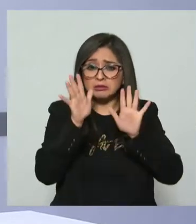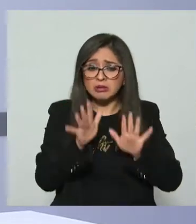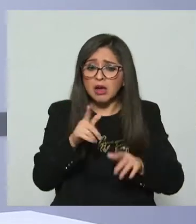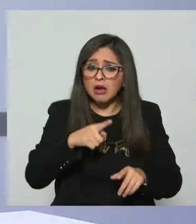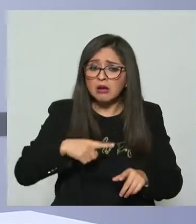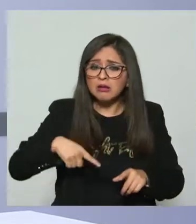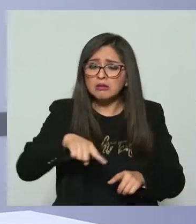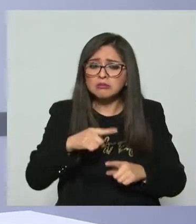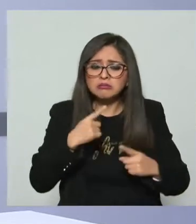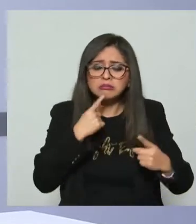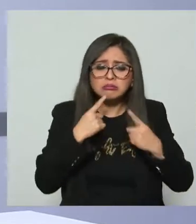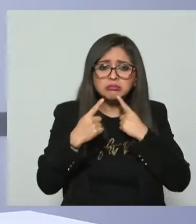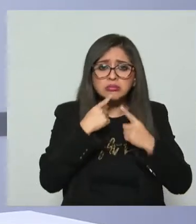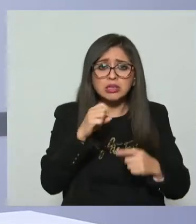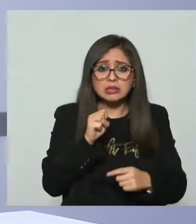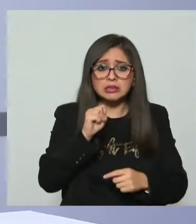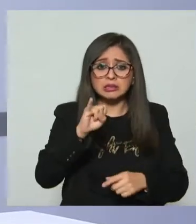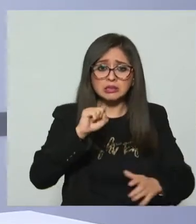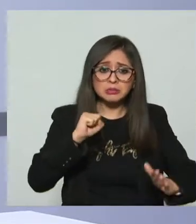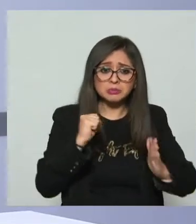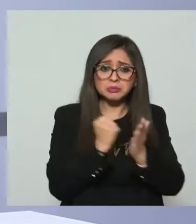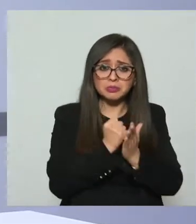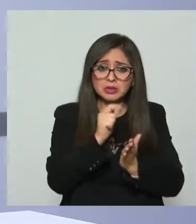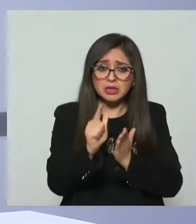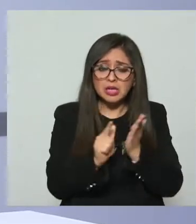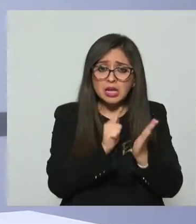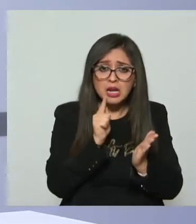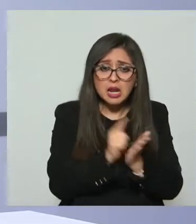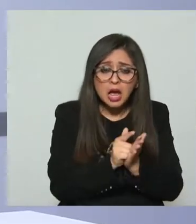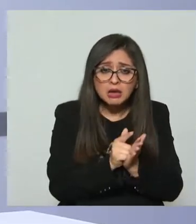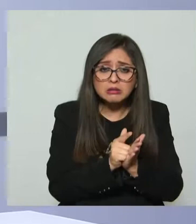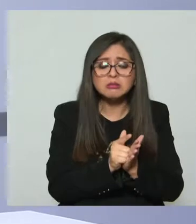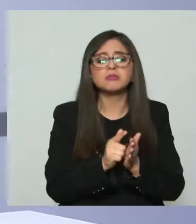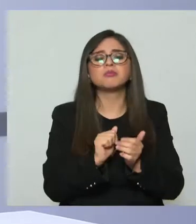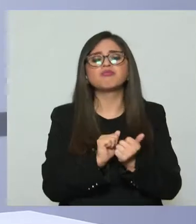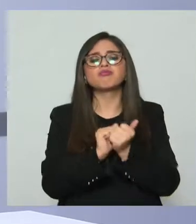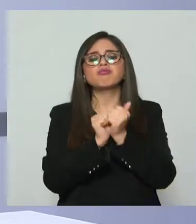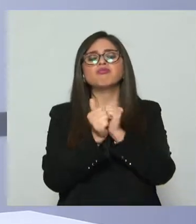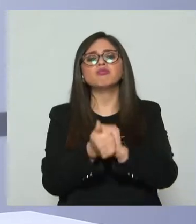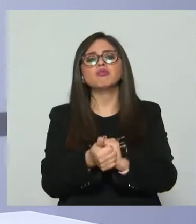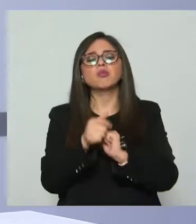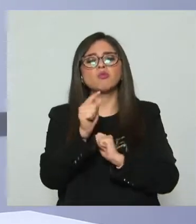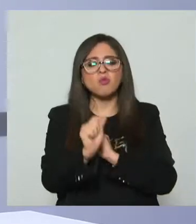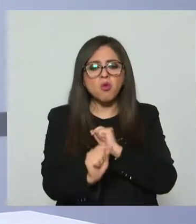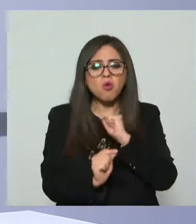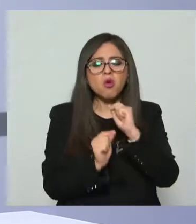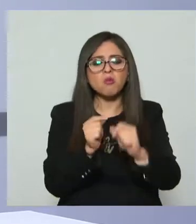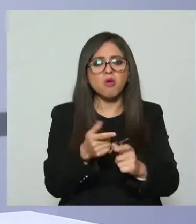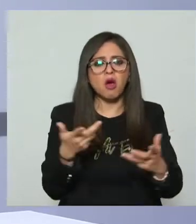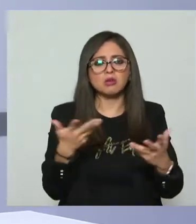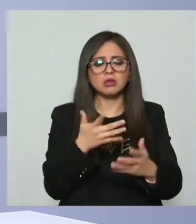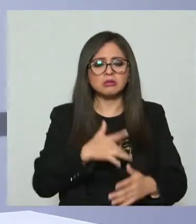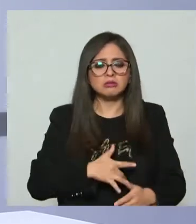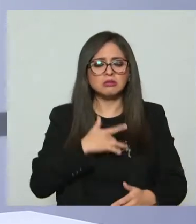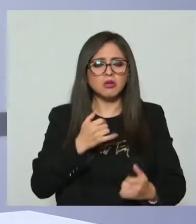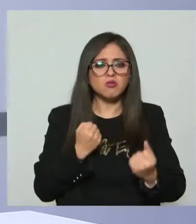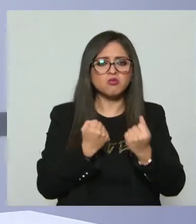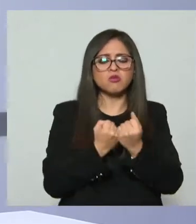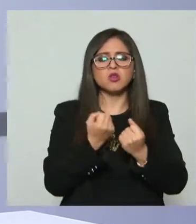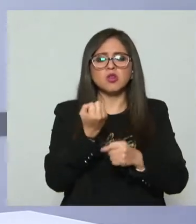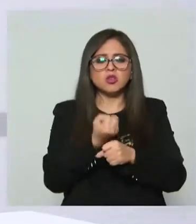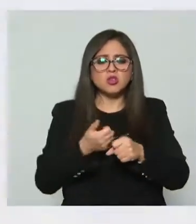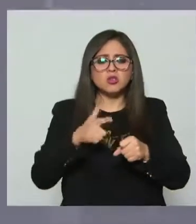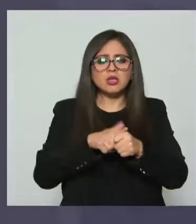discuta, se apruebe la ley, pueda llevar a cabo ya todo este fortalecimiento detrás social